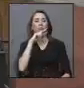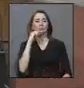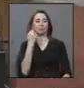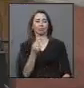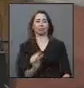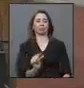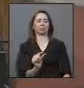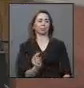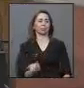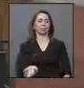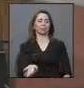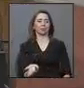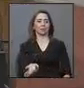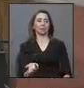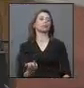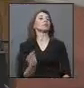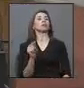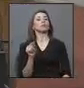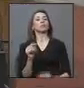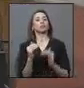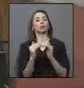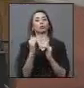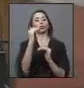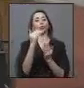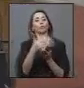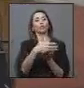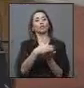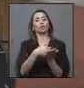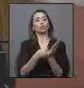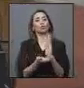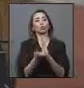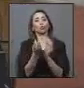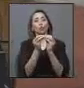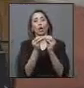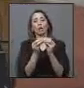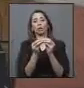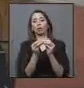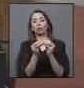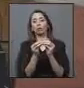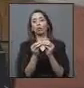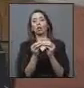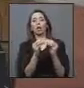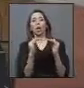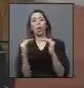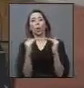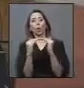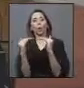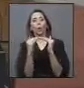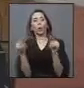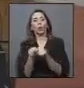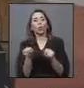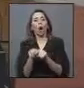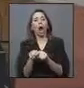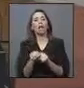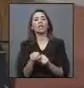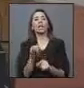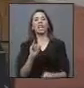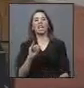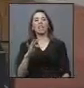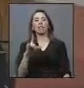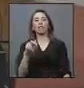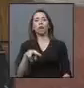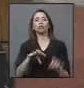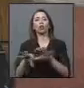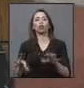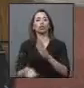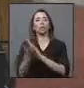mezquino. Sabemos incluso que es un ajuste como el actual, queda menos que a ras con la inflación, y eso que no estamos considerando